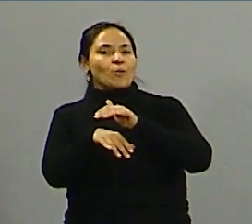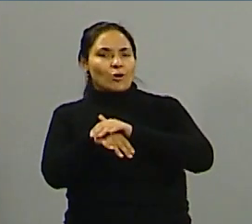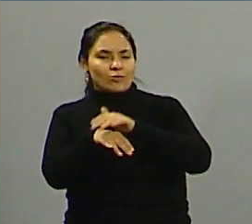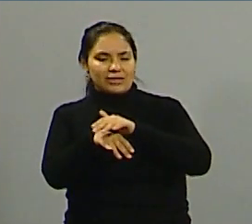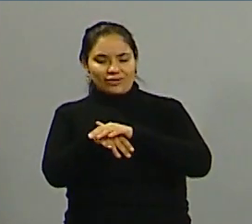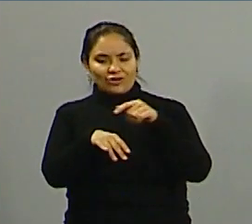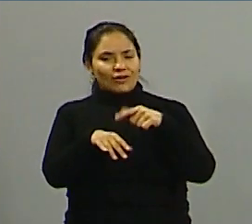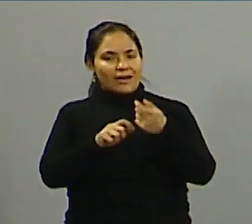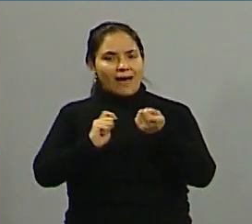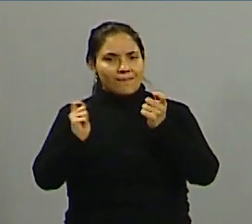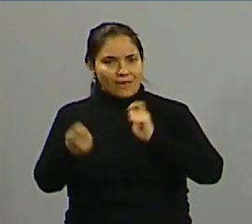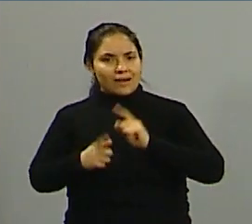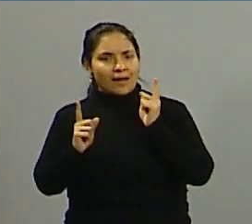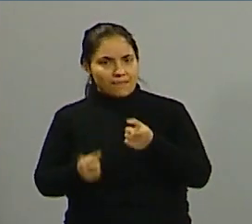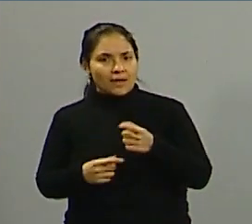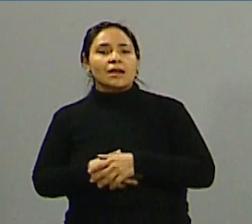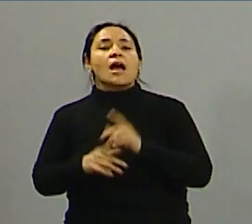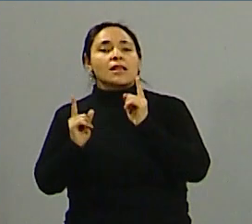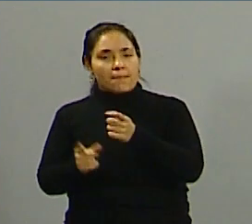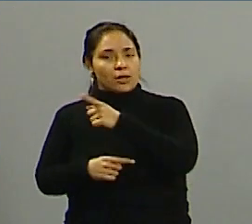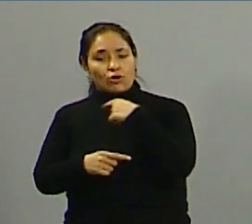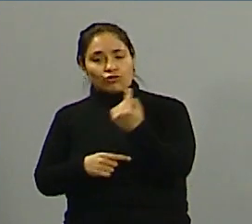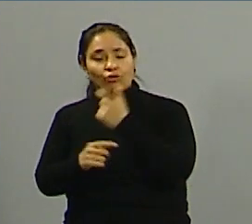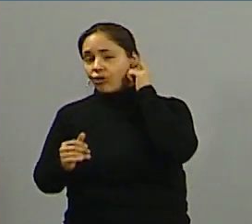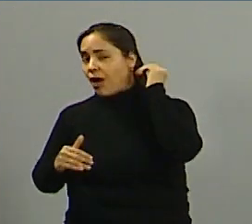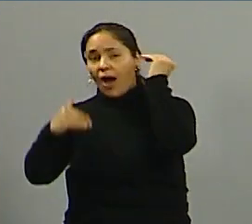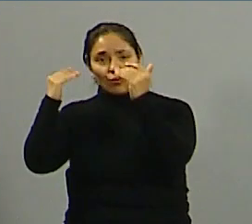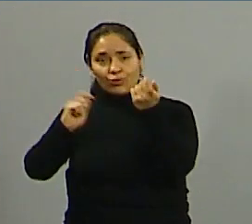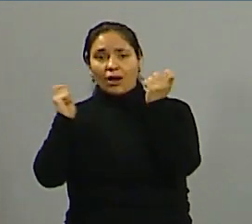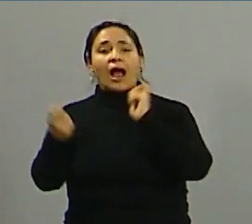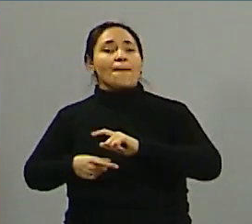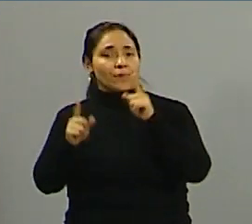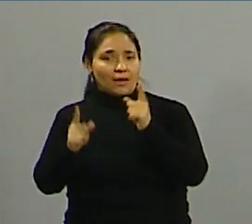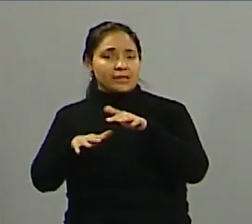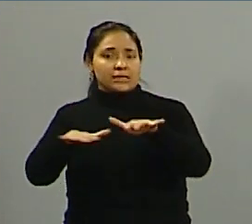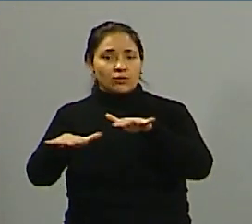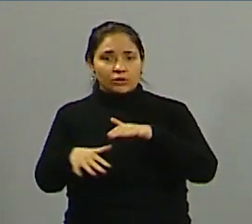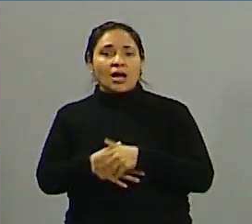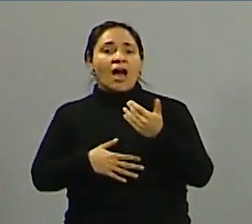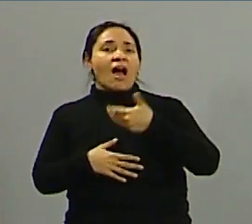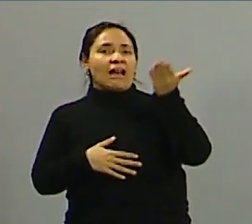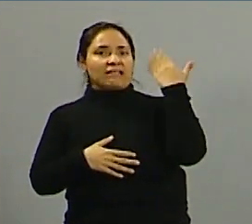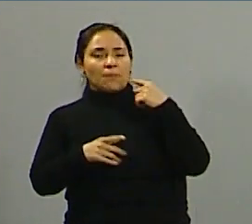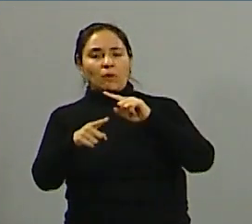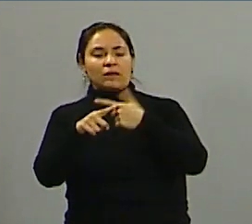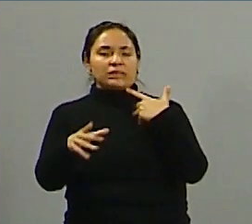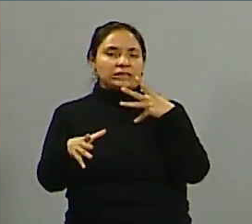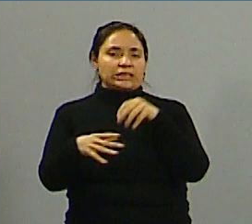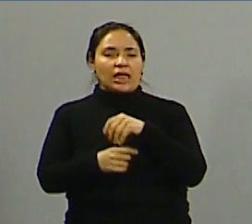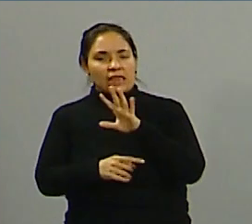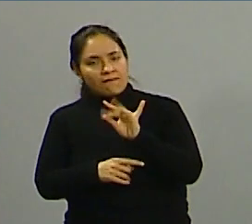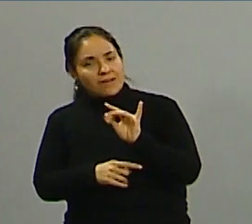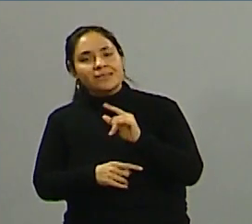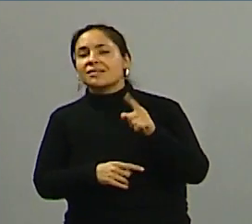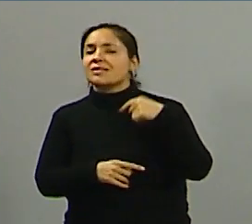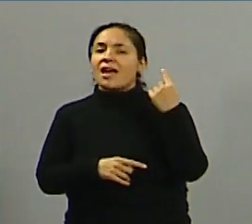una referencia de cómo también los tiempos cambiaron para nosotros. Antes tal vez nos costaba involucrarnos más, siempre obviamente hay como